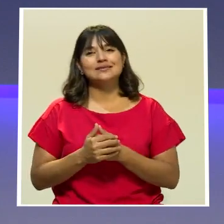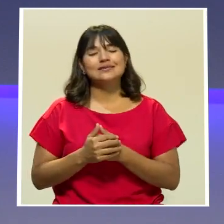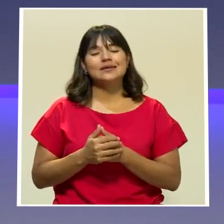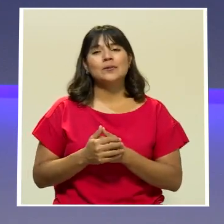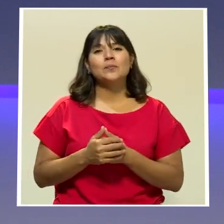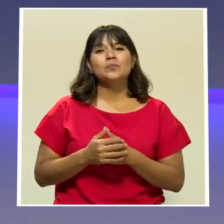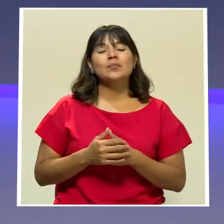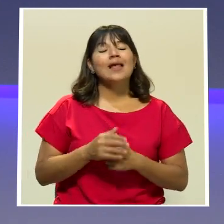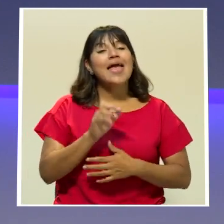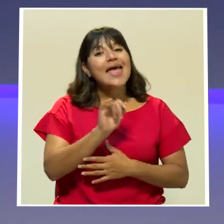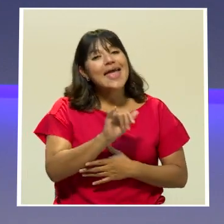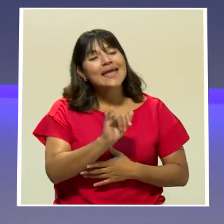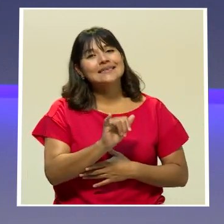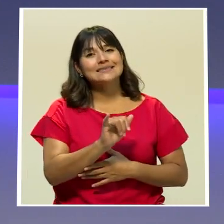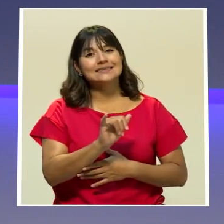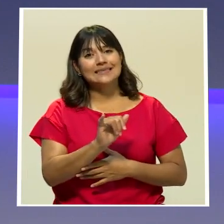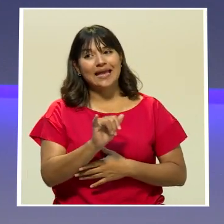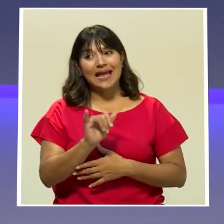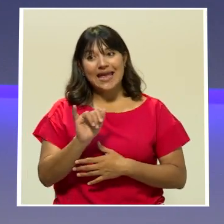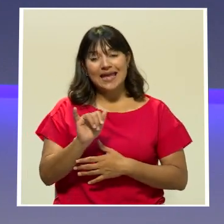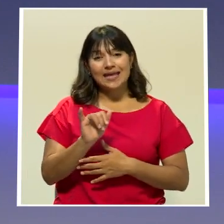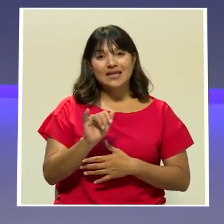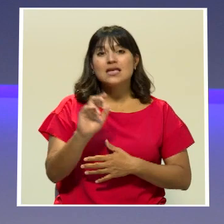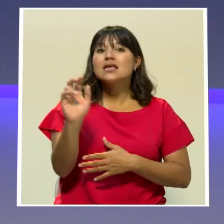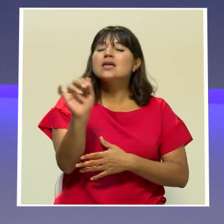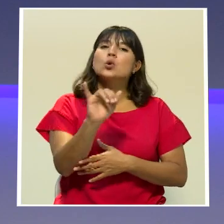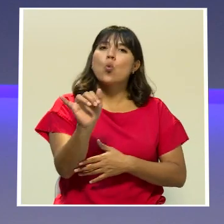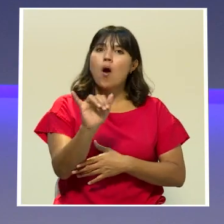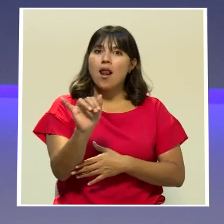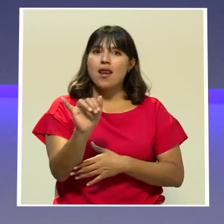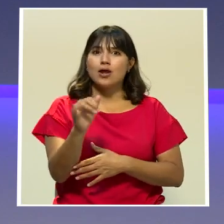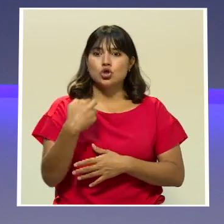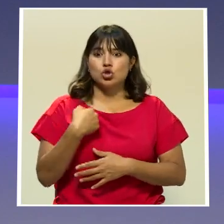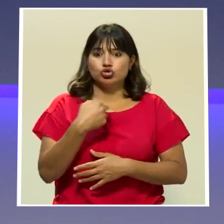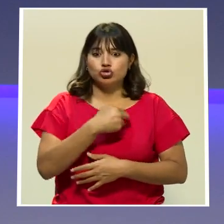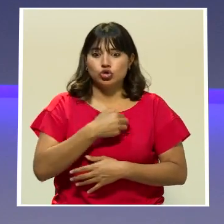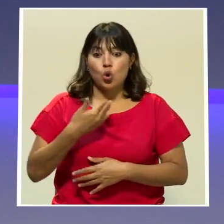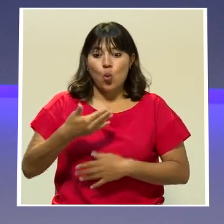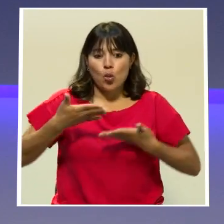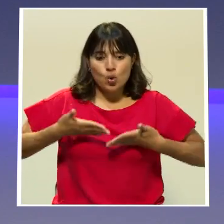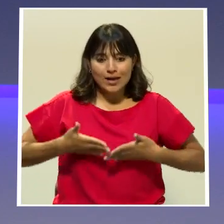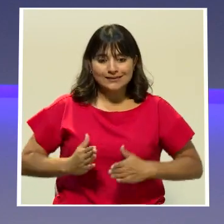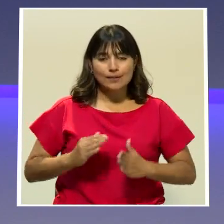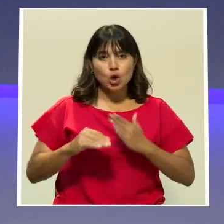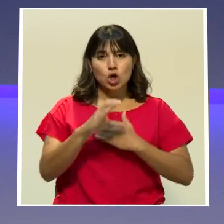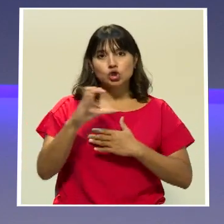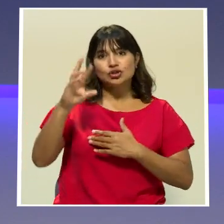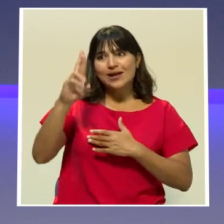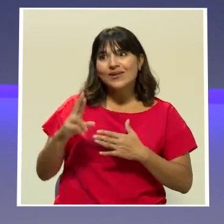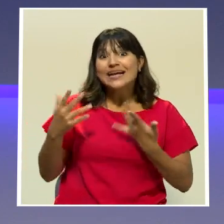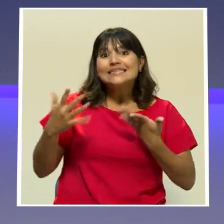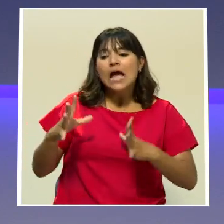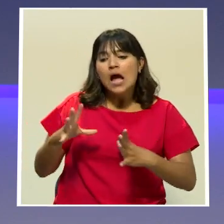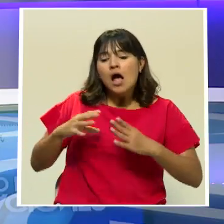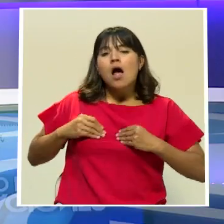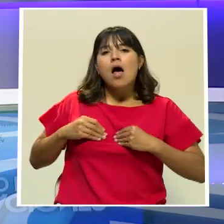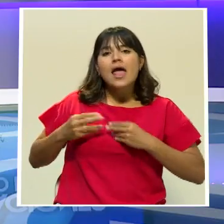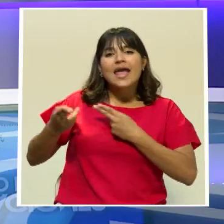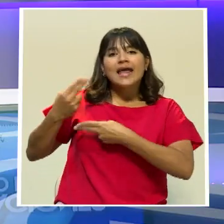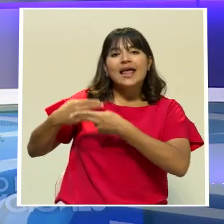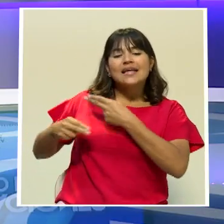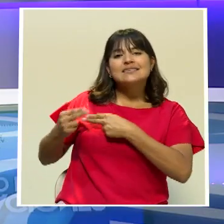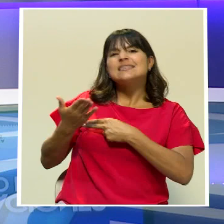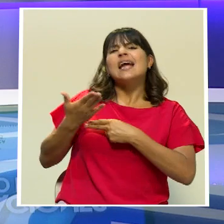uno. Ese activo democrático es algo que yo no sé hasta qué punto la